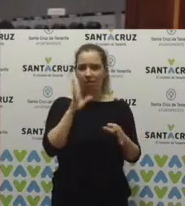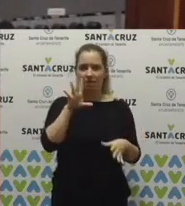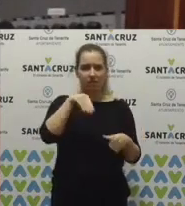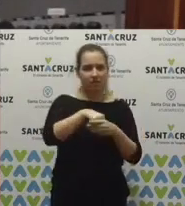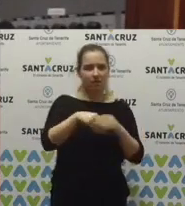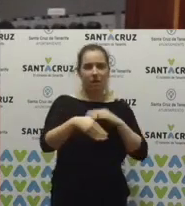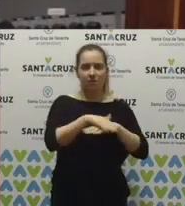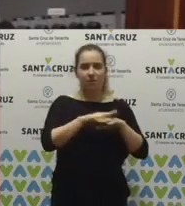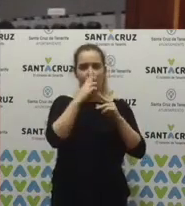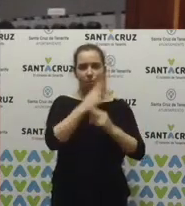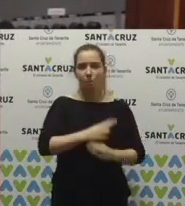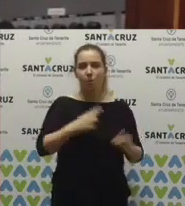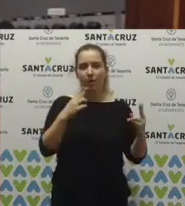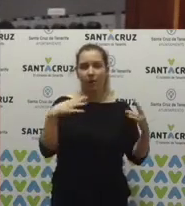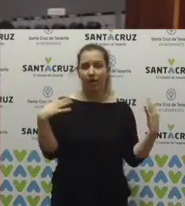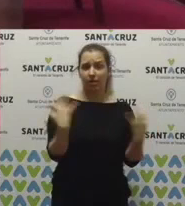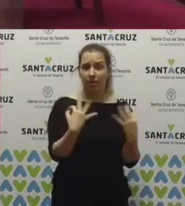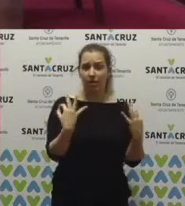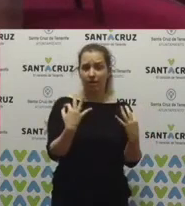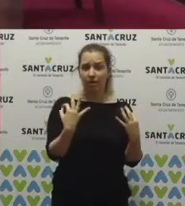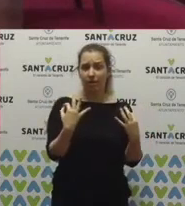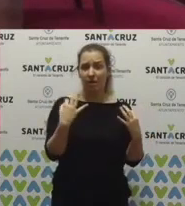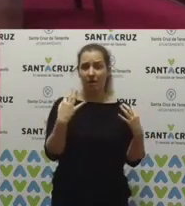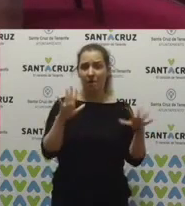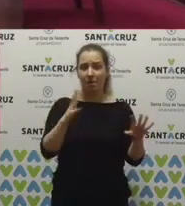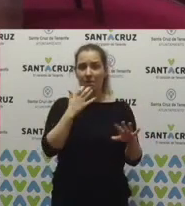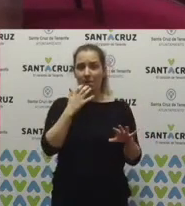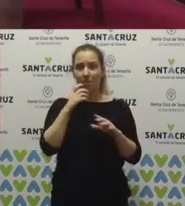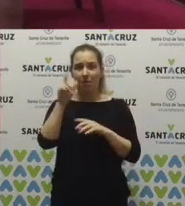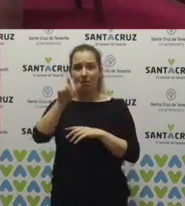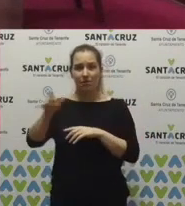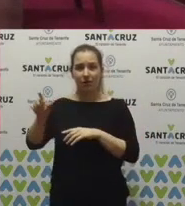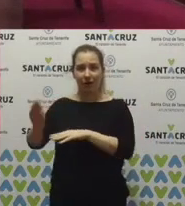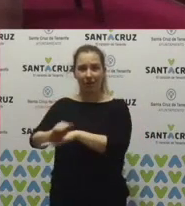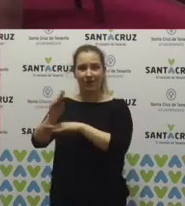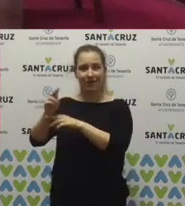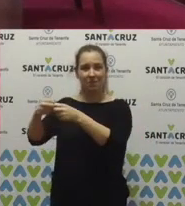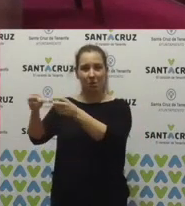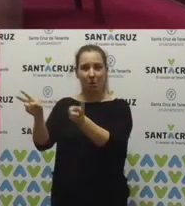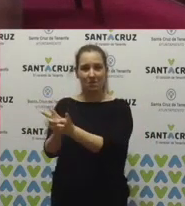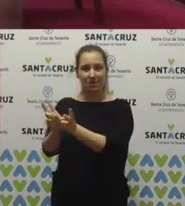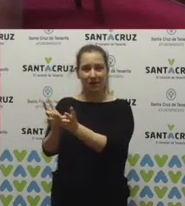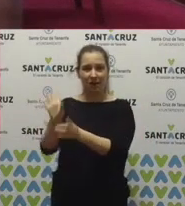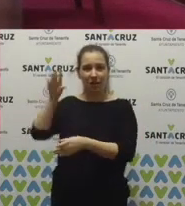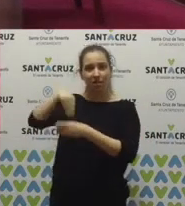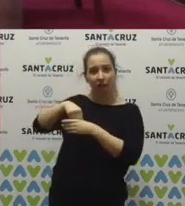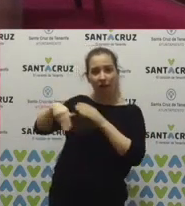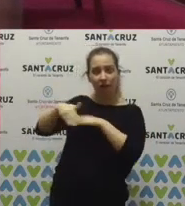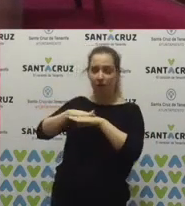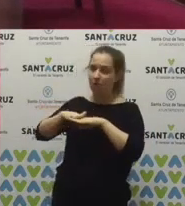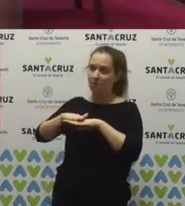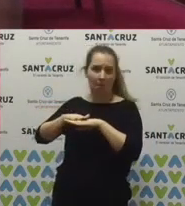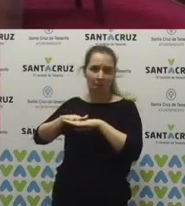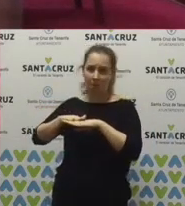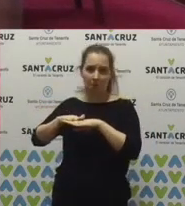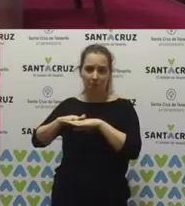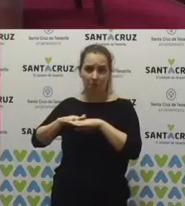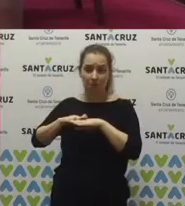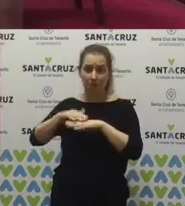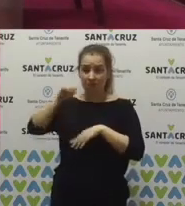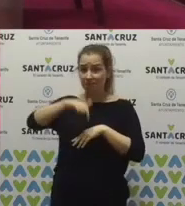administración pública pero no de operarios de mantenimiento de una piscina y el poco margen que va a tener el ayuntamiento de santa cruz